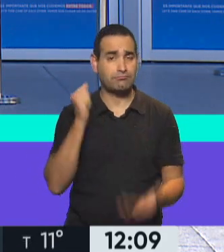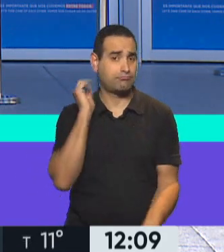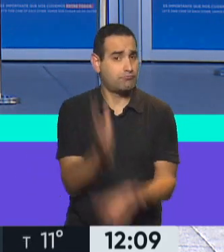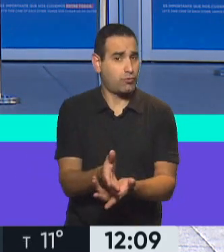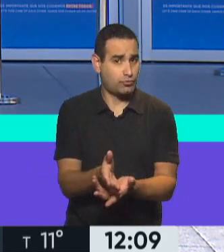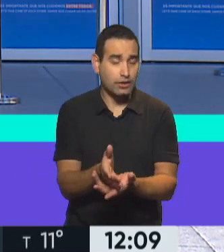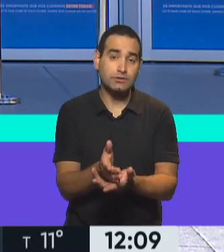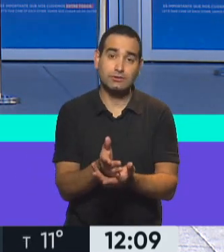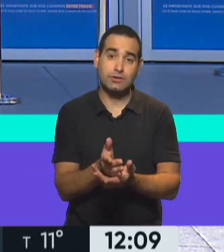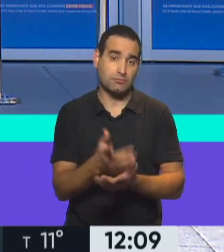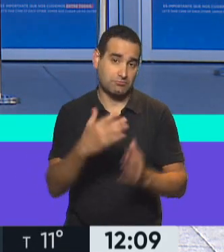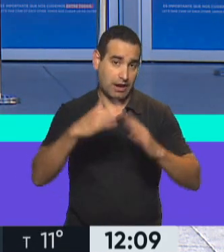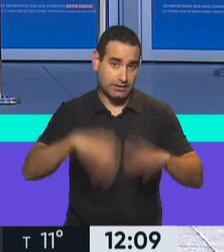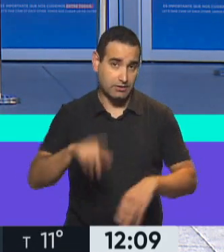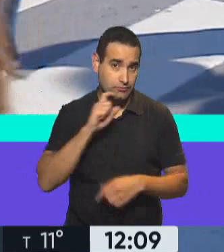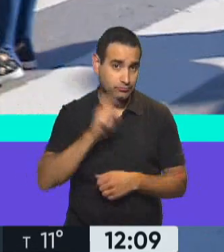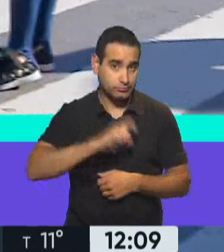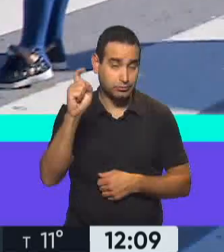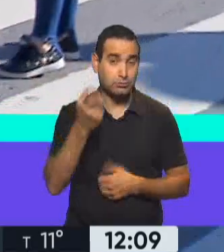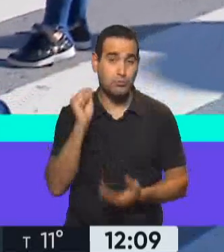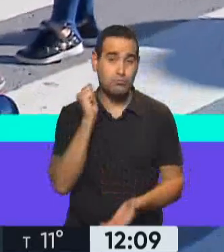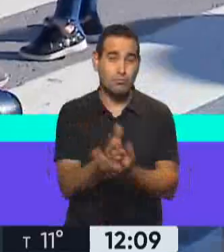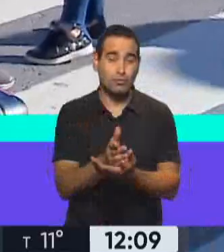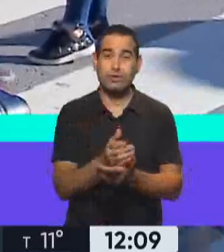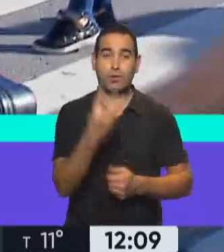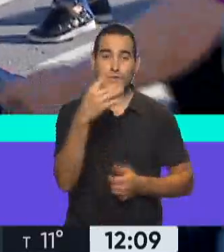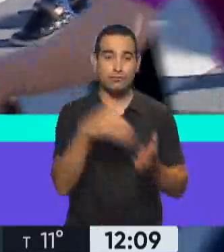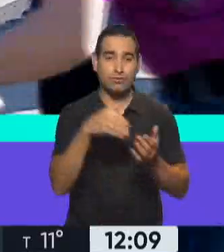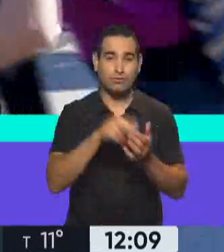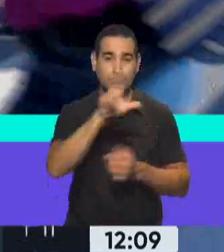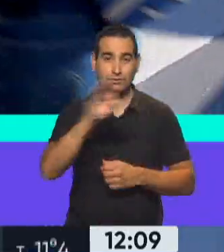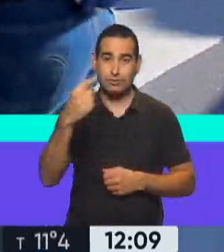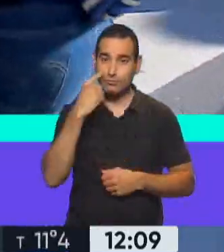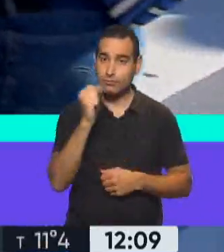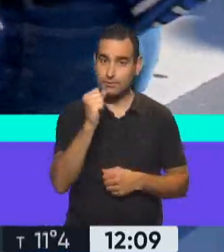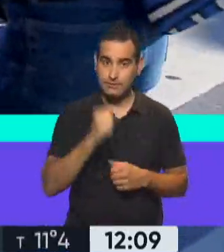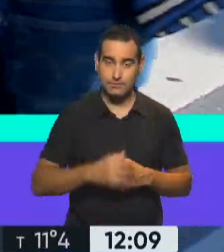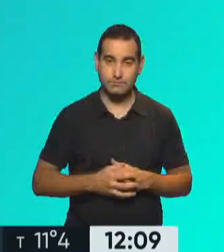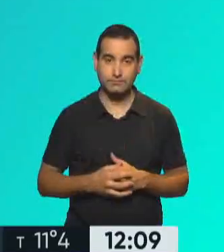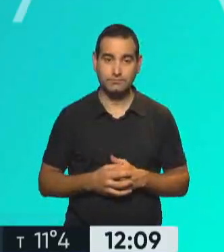algunos casos, por no cumplir el aislamiento, pueden llegar a los 4.300.000 pesos.